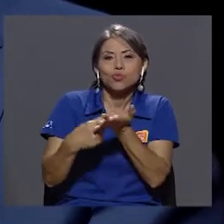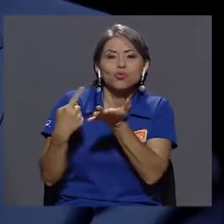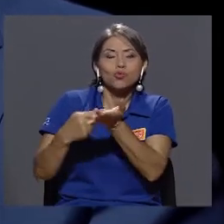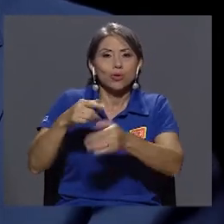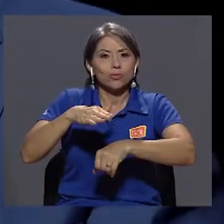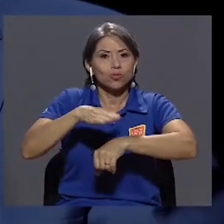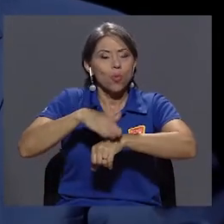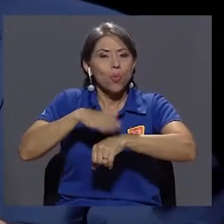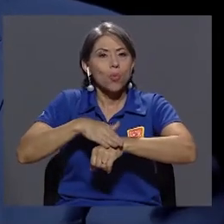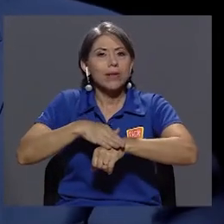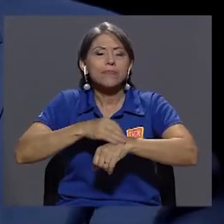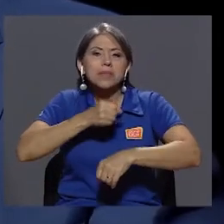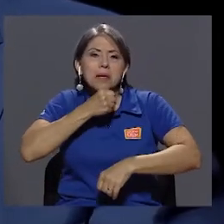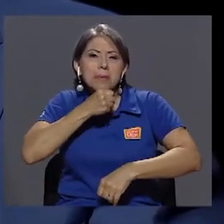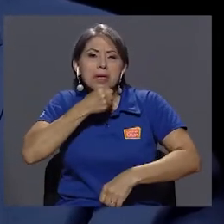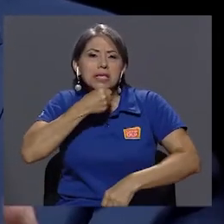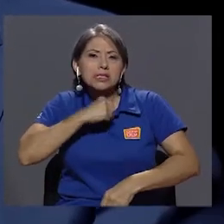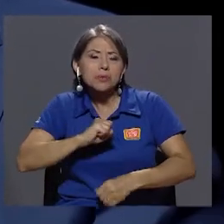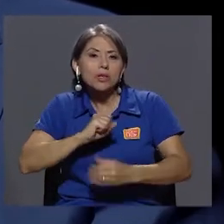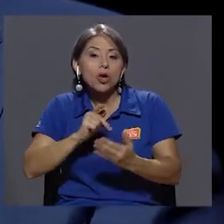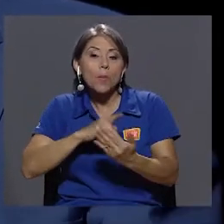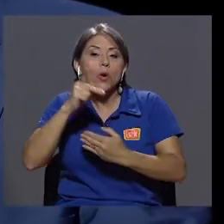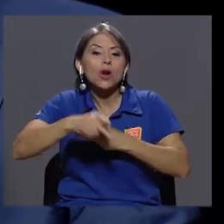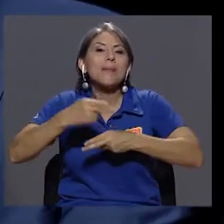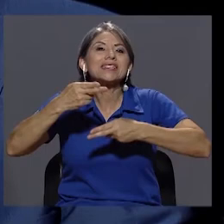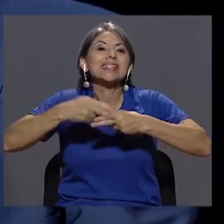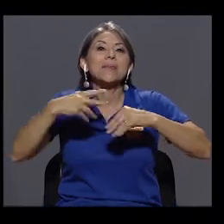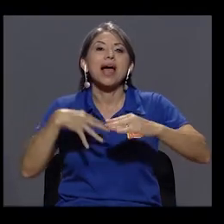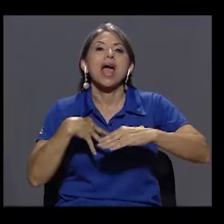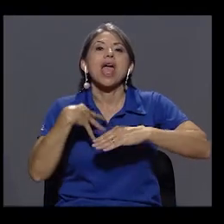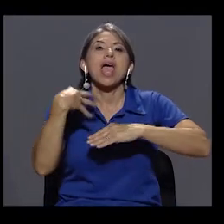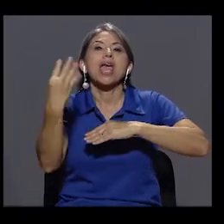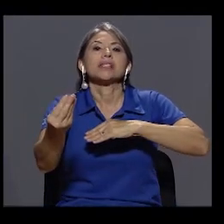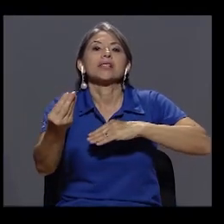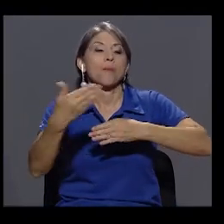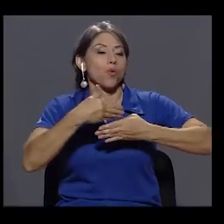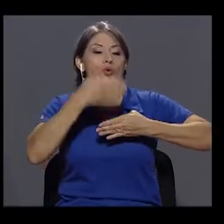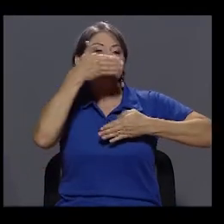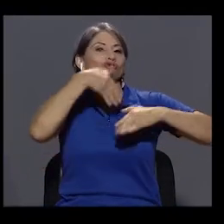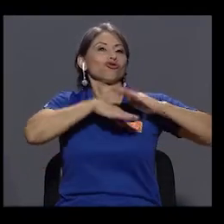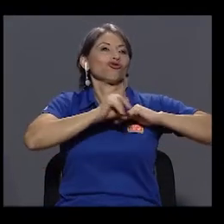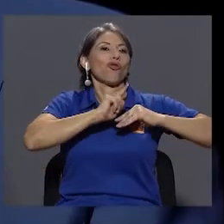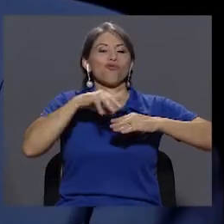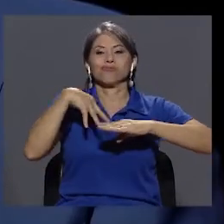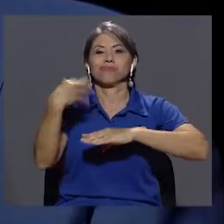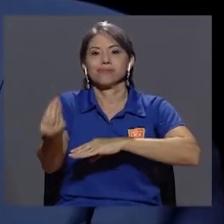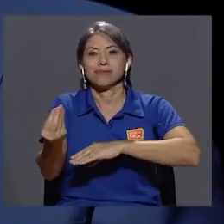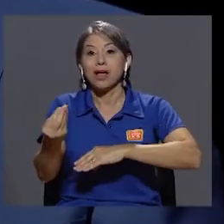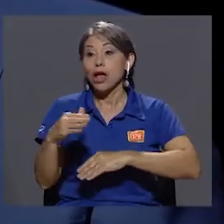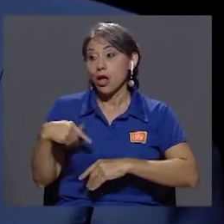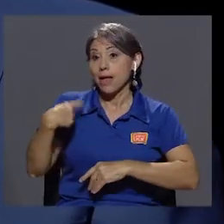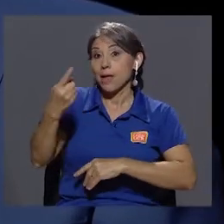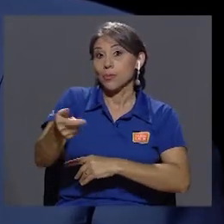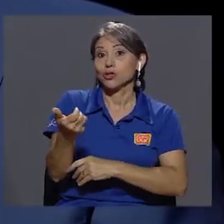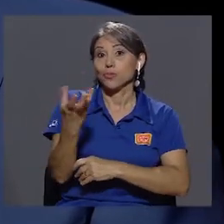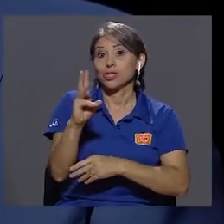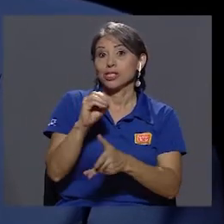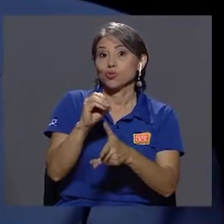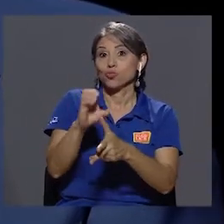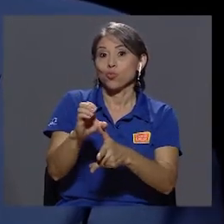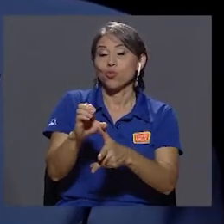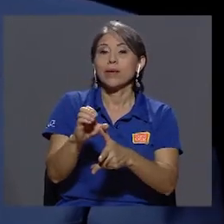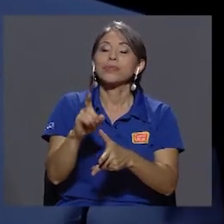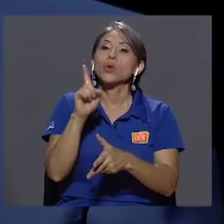torno el envejecimiento en programas extramuros por ejemplo ahora el próximo valioso 16 de octubre tendremos un